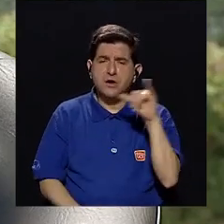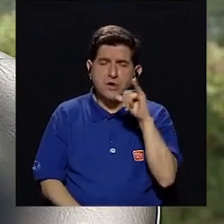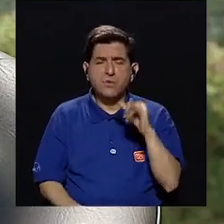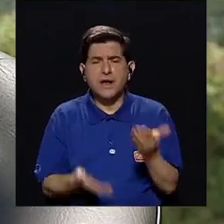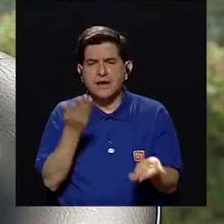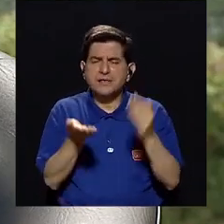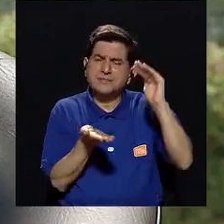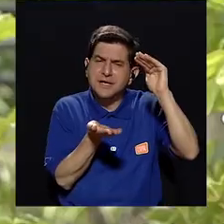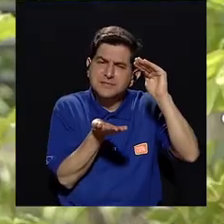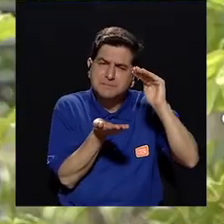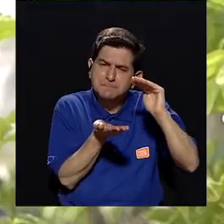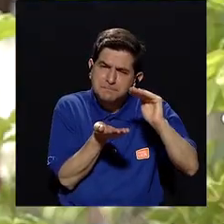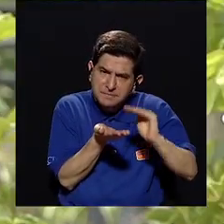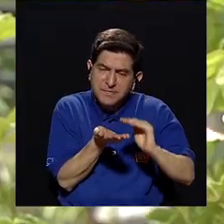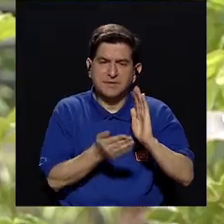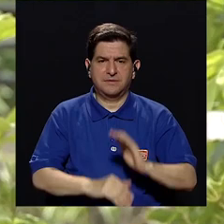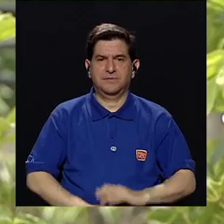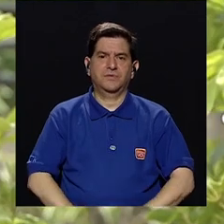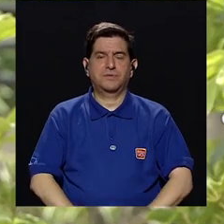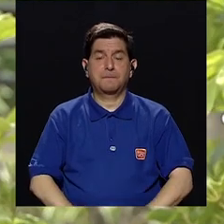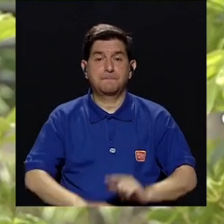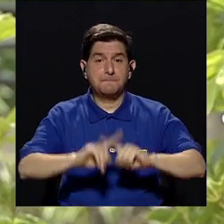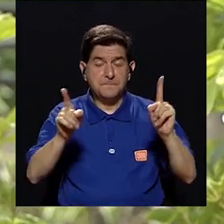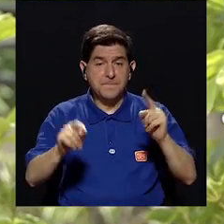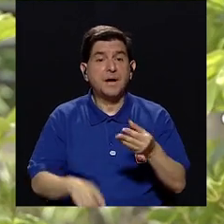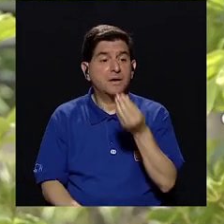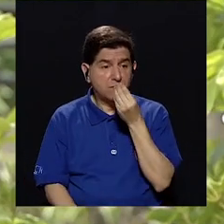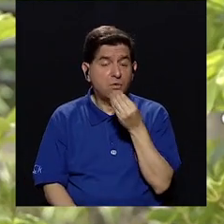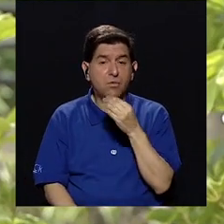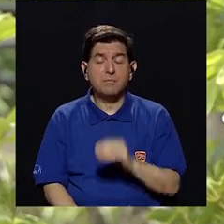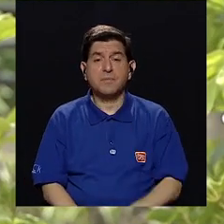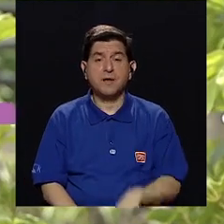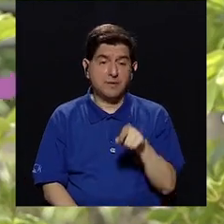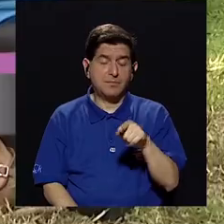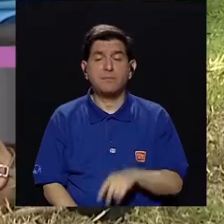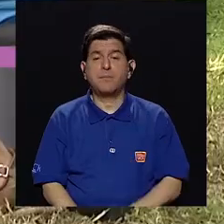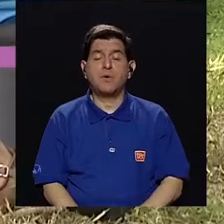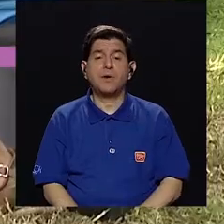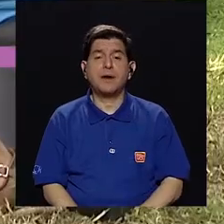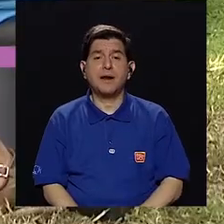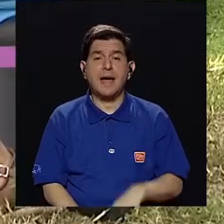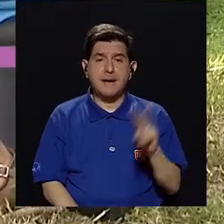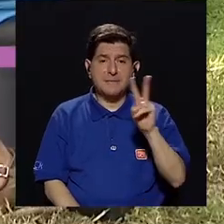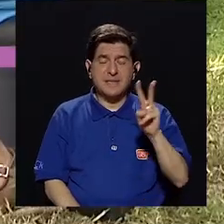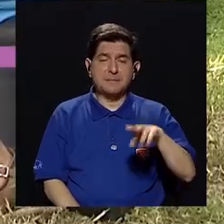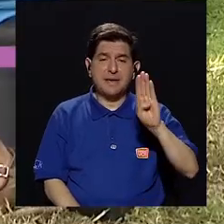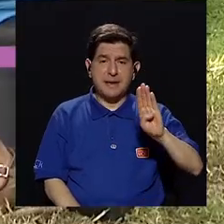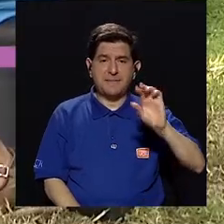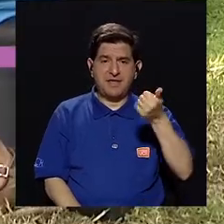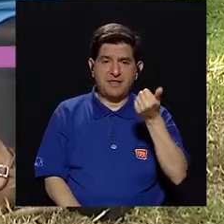tal vez en menos cantidad pero hay que consumirla por la vitamina b12